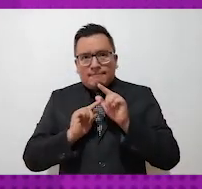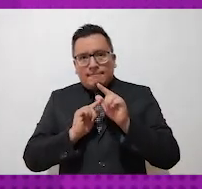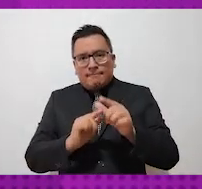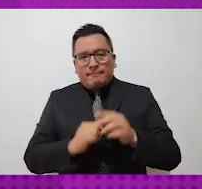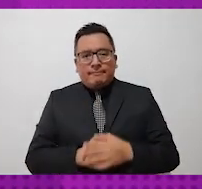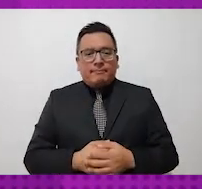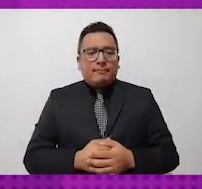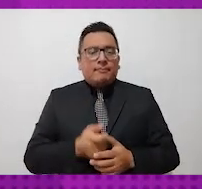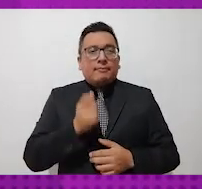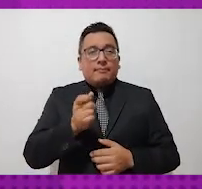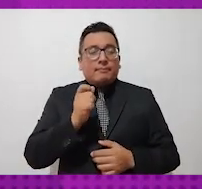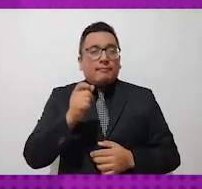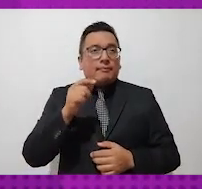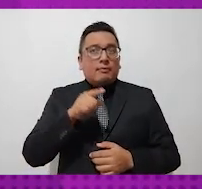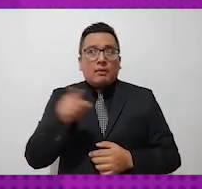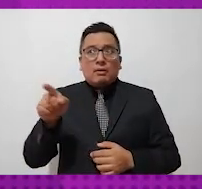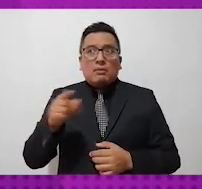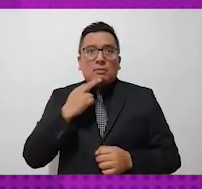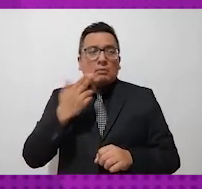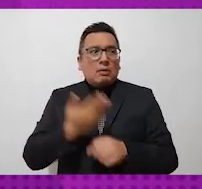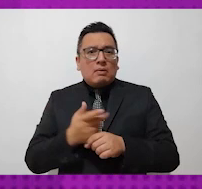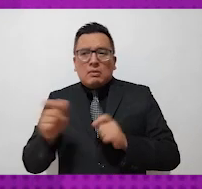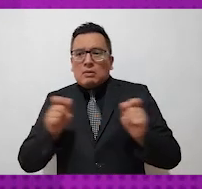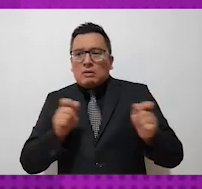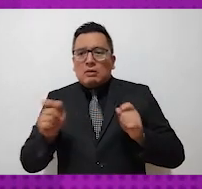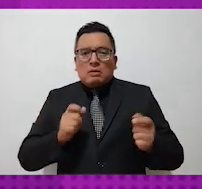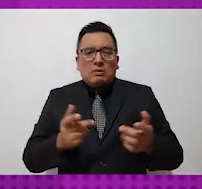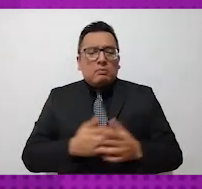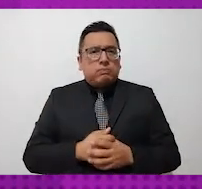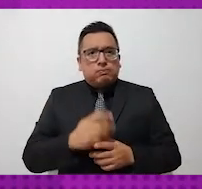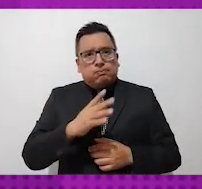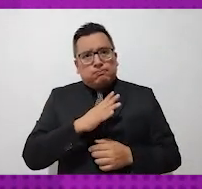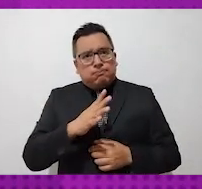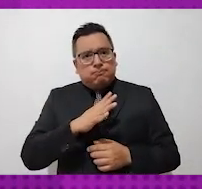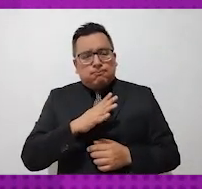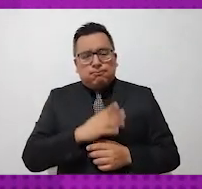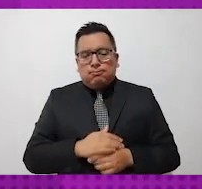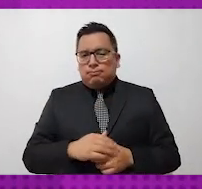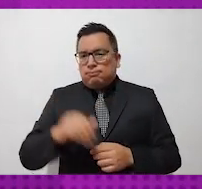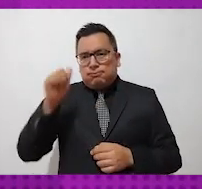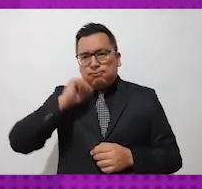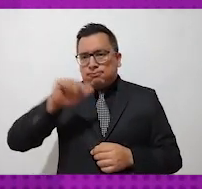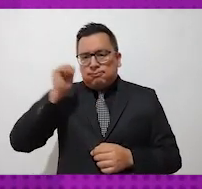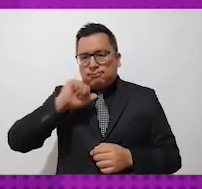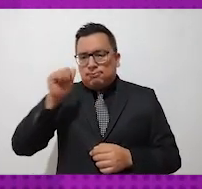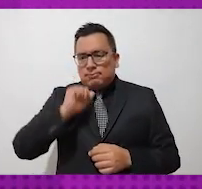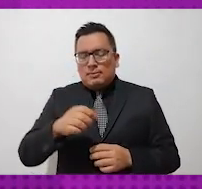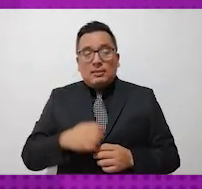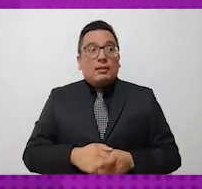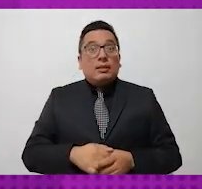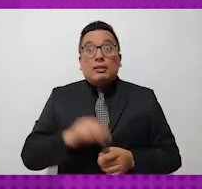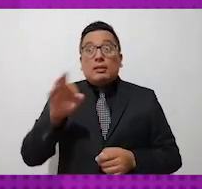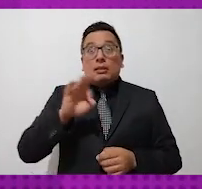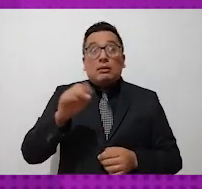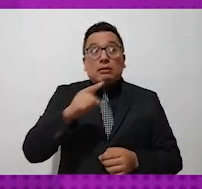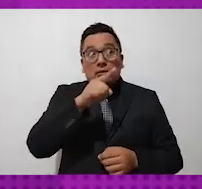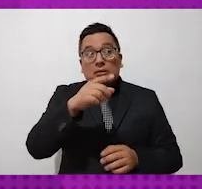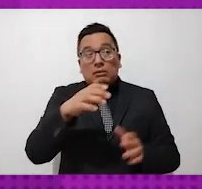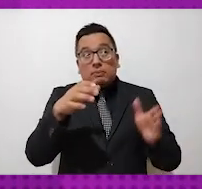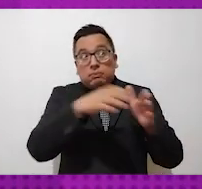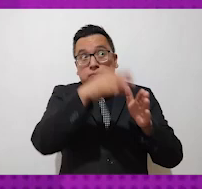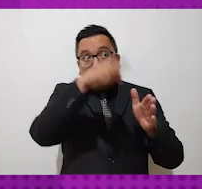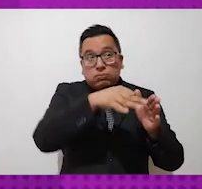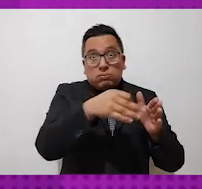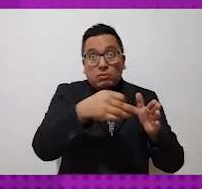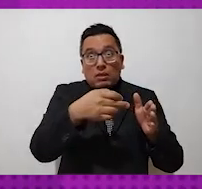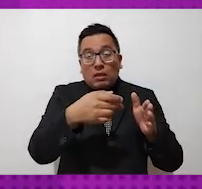programas que lleva a cabo la Contraloría se llevan a cabo, se implementan todo el tiempo, es decir, Claro. haya o no haya proceso electoral. Claro,